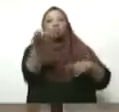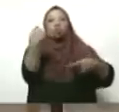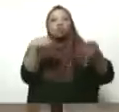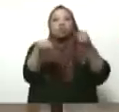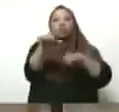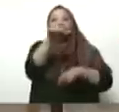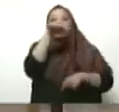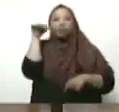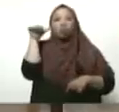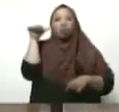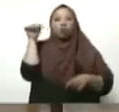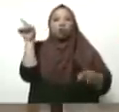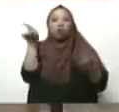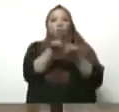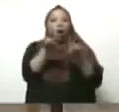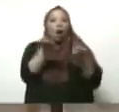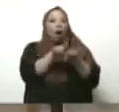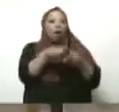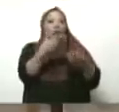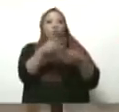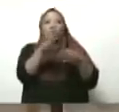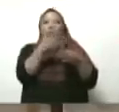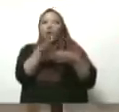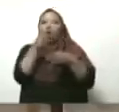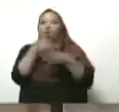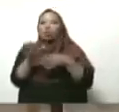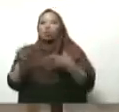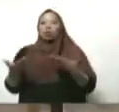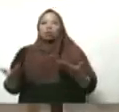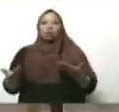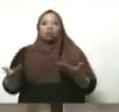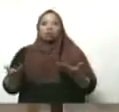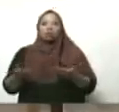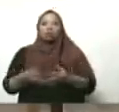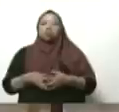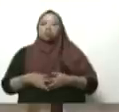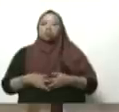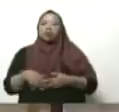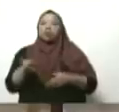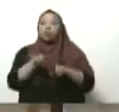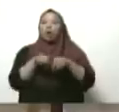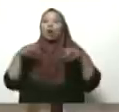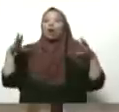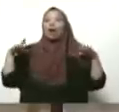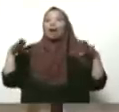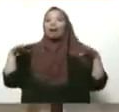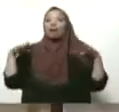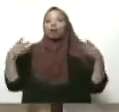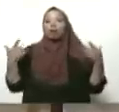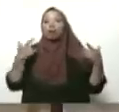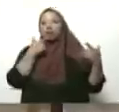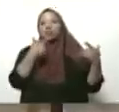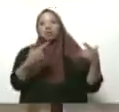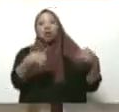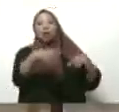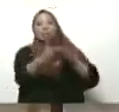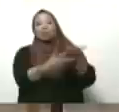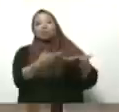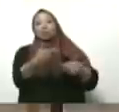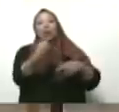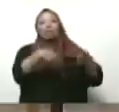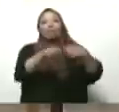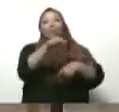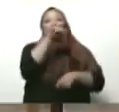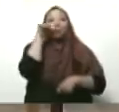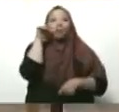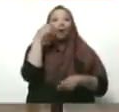a la buena de dios el informe de la onu destaca también que ha bajado la percepción